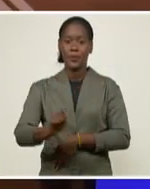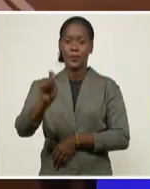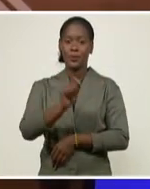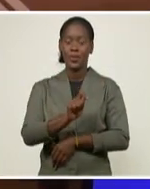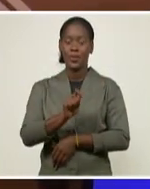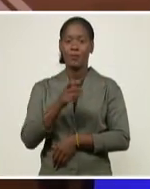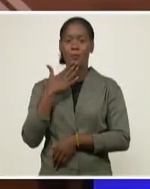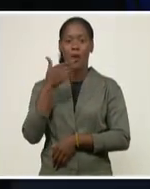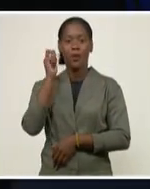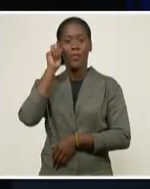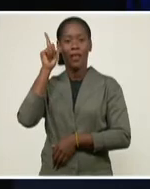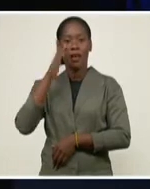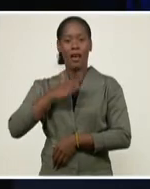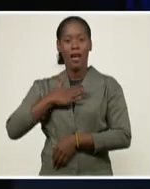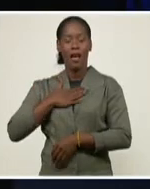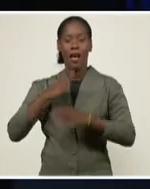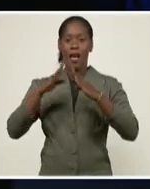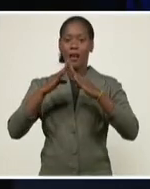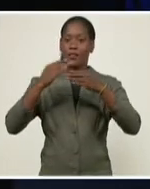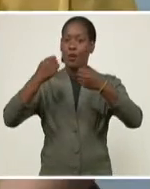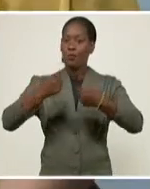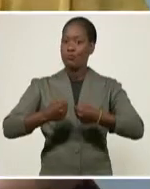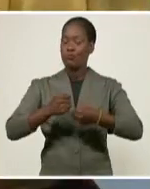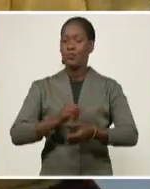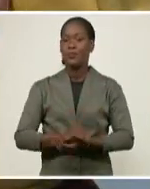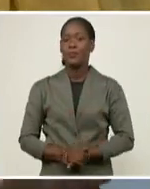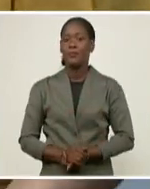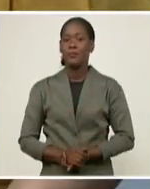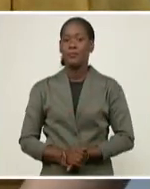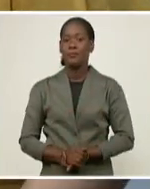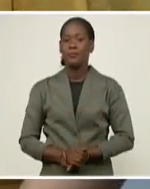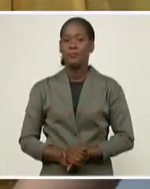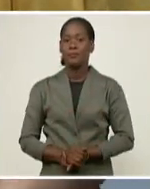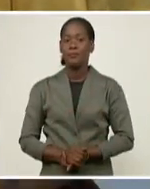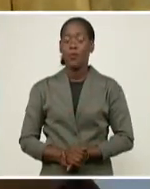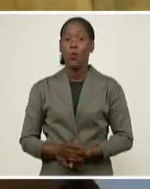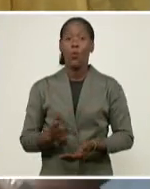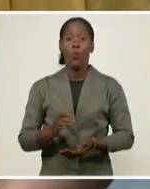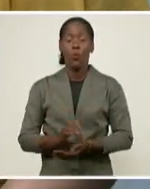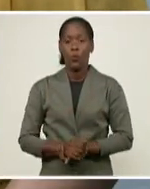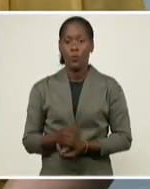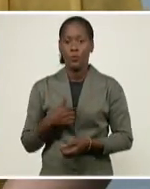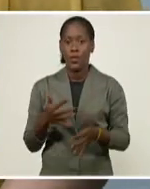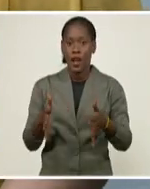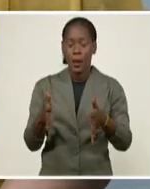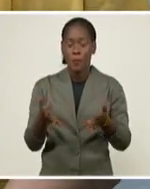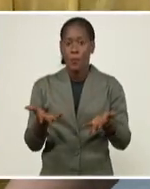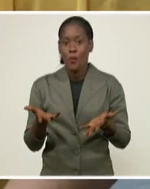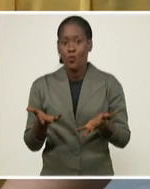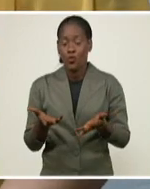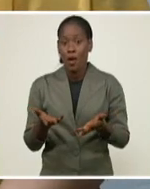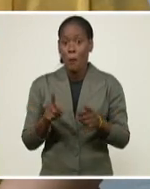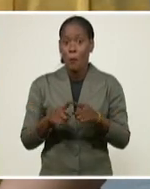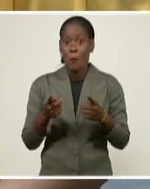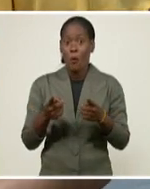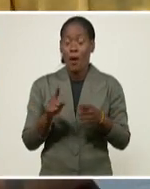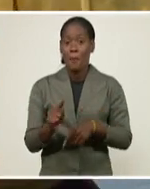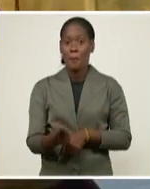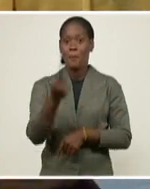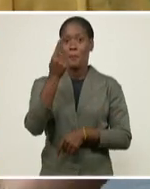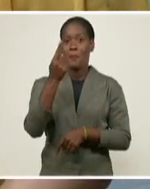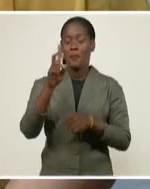universo completamente nuevo para ellos. Los nervios quizás te puedan traicionar en algún momento,